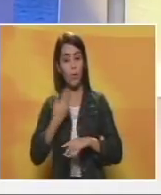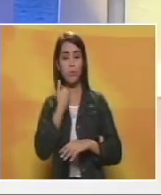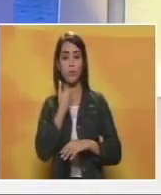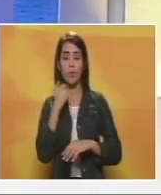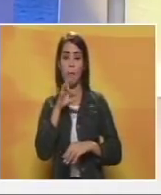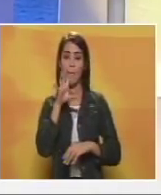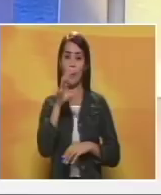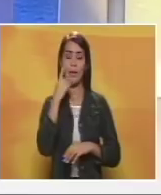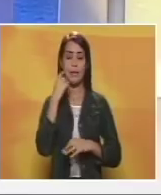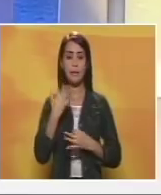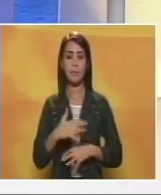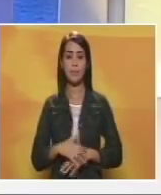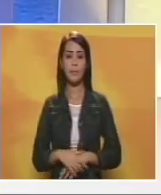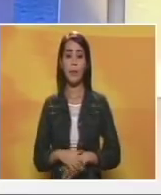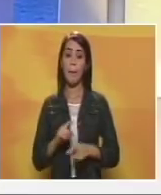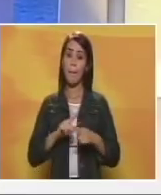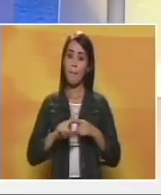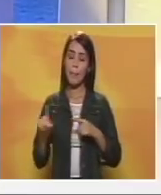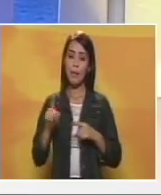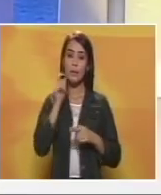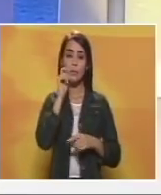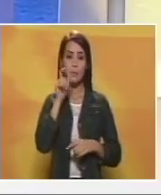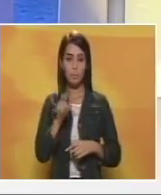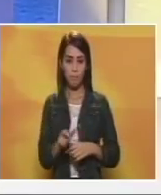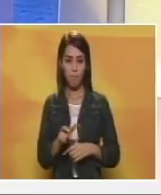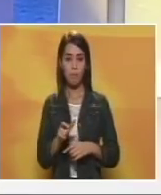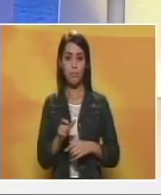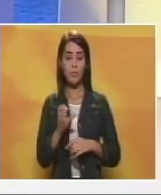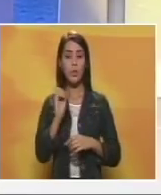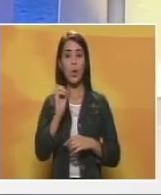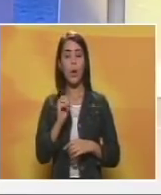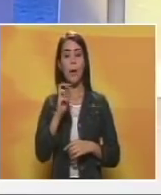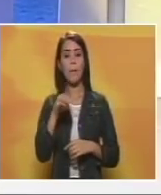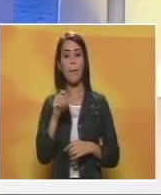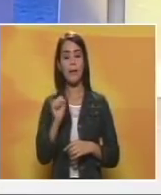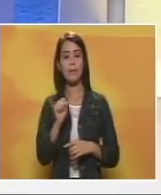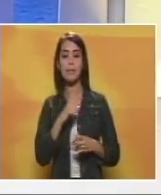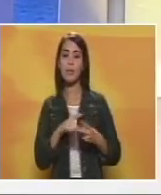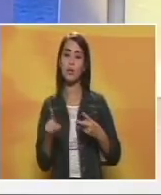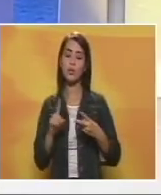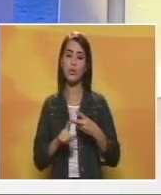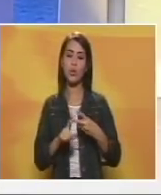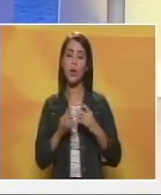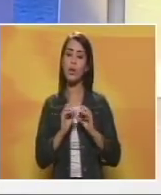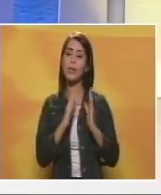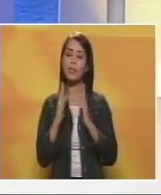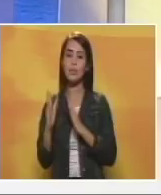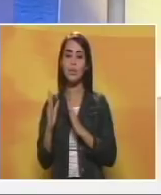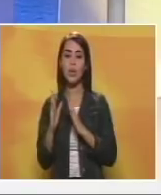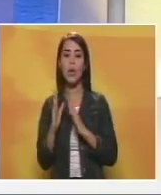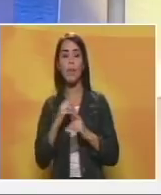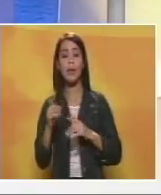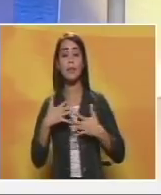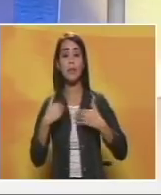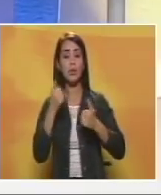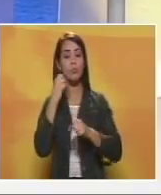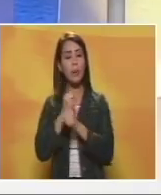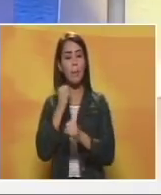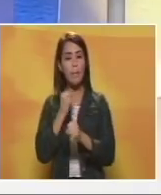su juicio, muy precario. Sin embargo, Alonso destacó que la Organización Mundial de la Salud y la Organización Panamericana de Salud